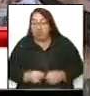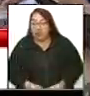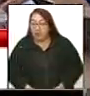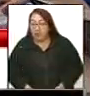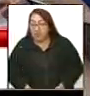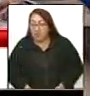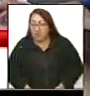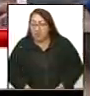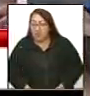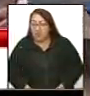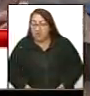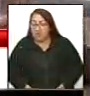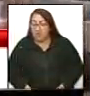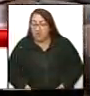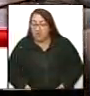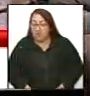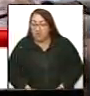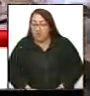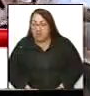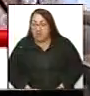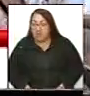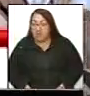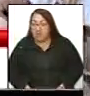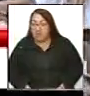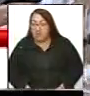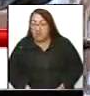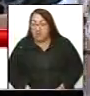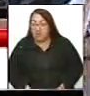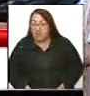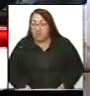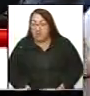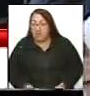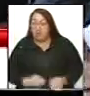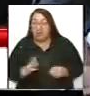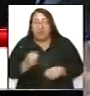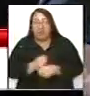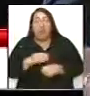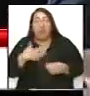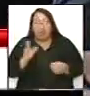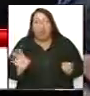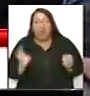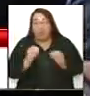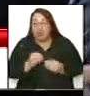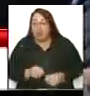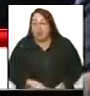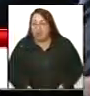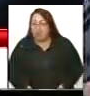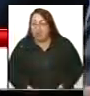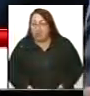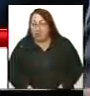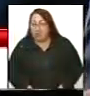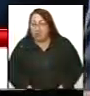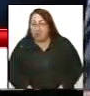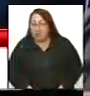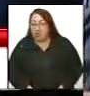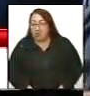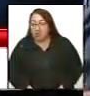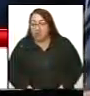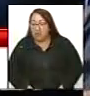haciendo un doble esfuerzo y replicando el trabajo de una comisión en otra, tal vez se podría, Presidenta,